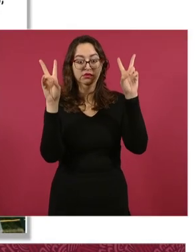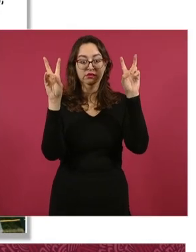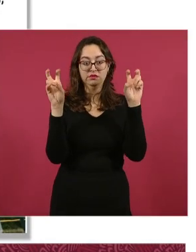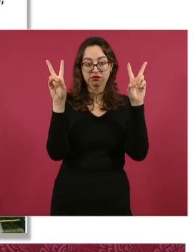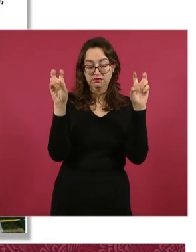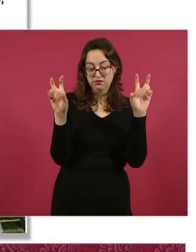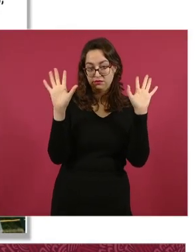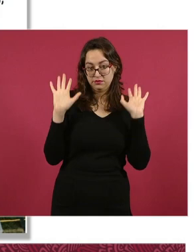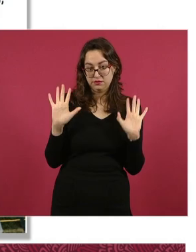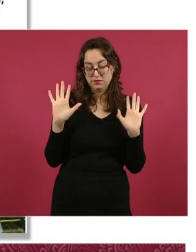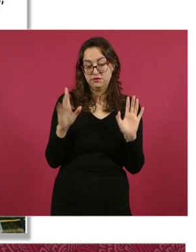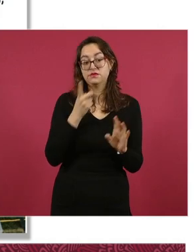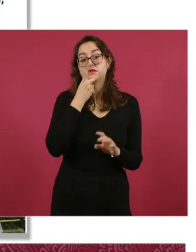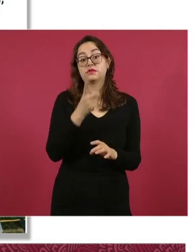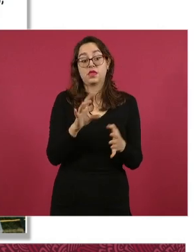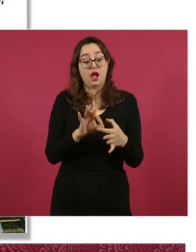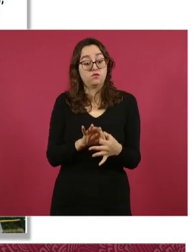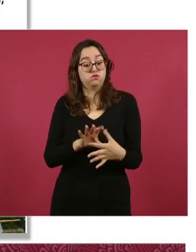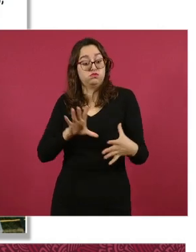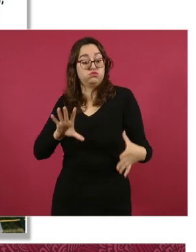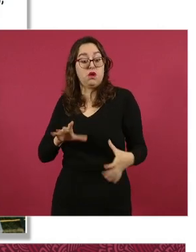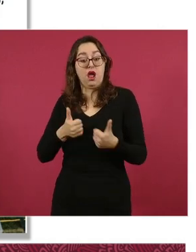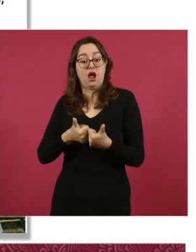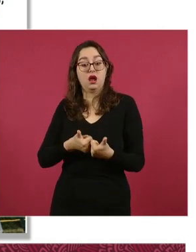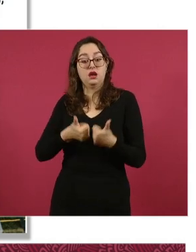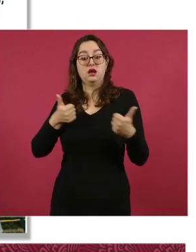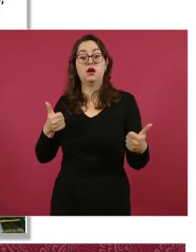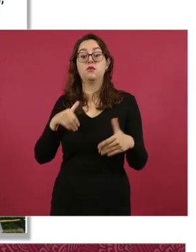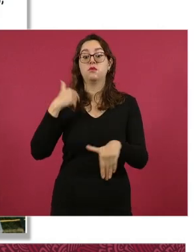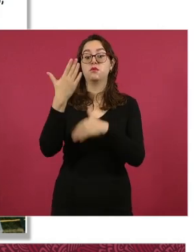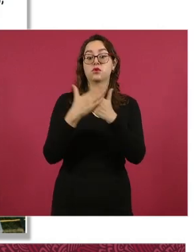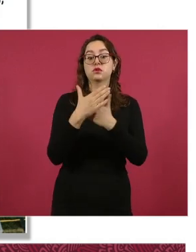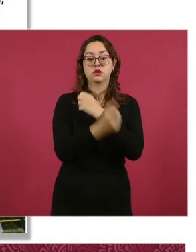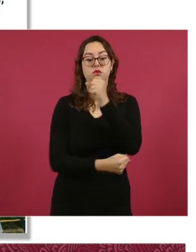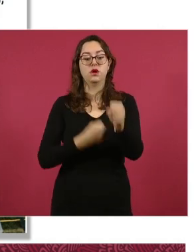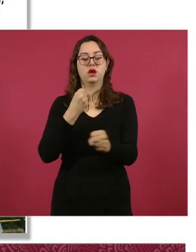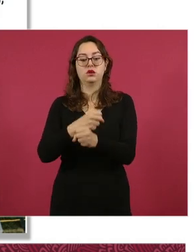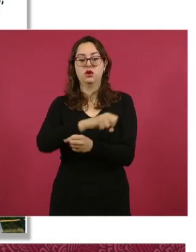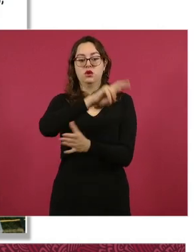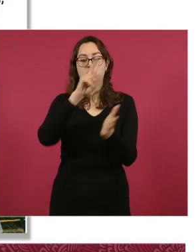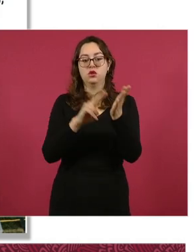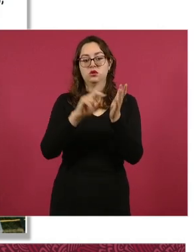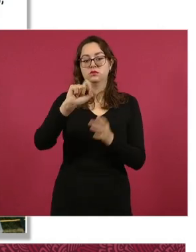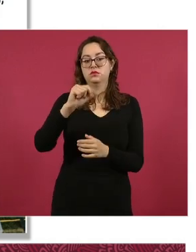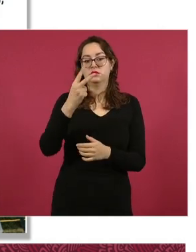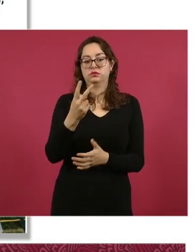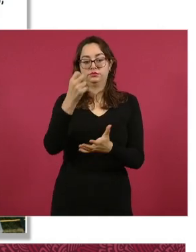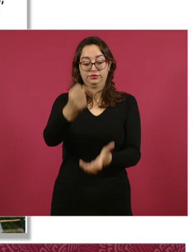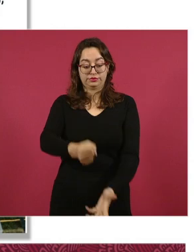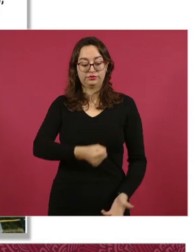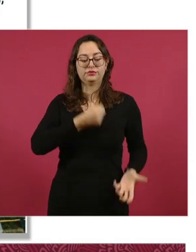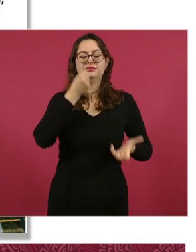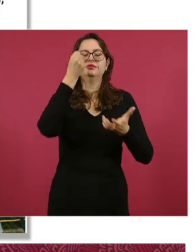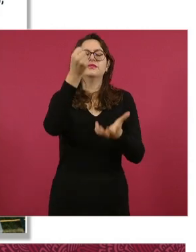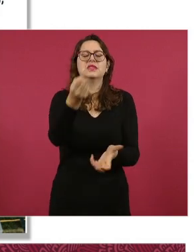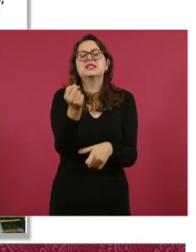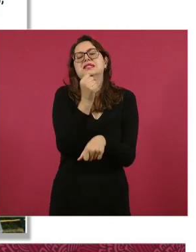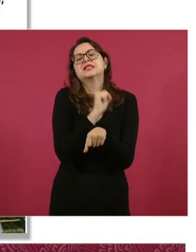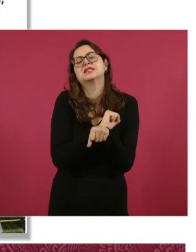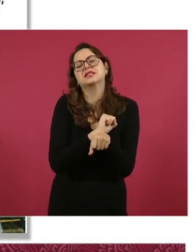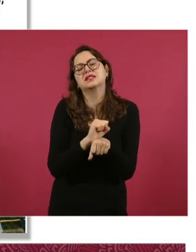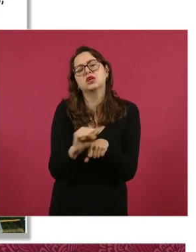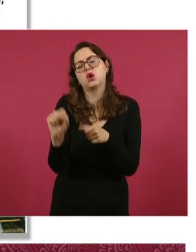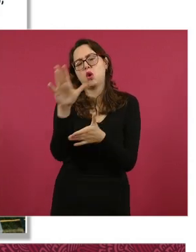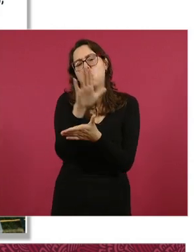y que nada más y nada menos recibirá en 2024 un presupuesto ahí humildemente